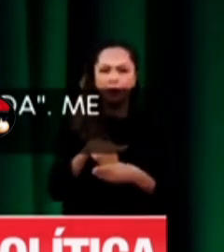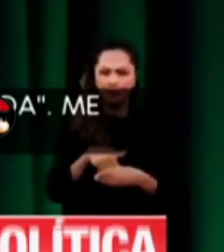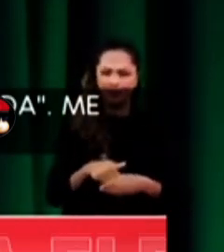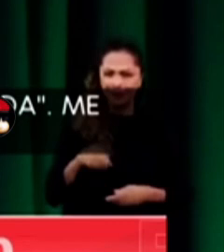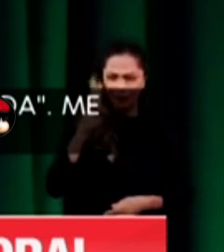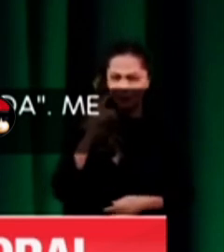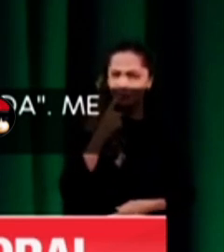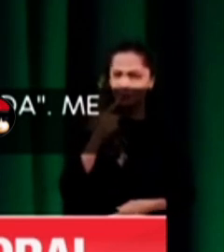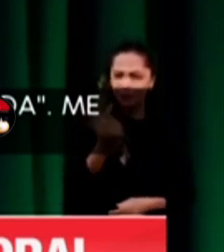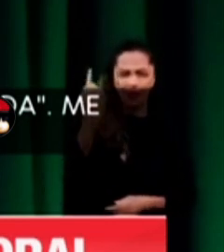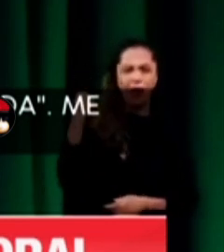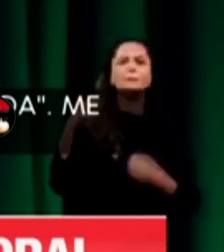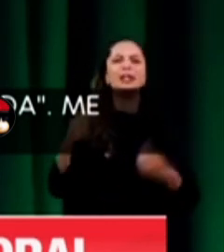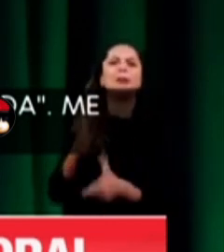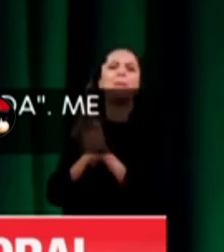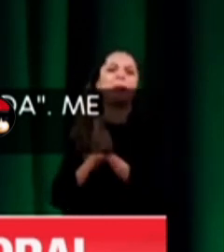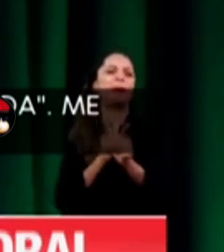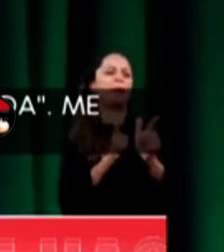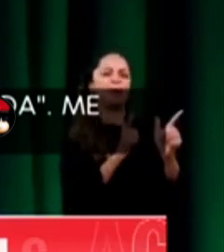te gustaría saber